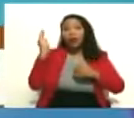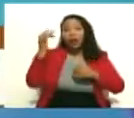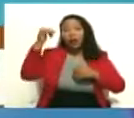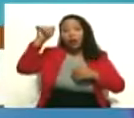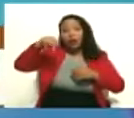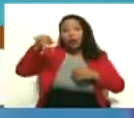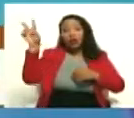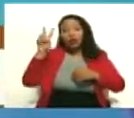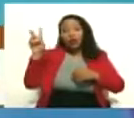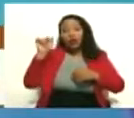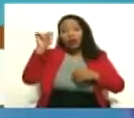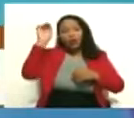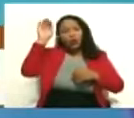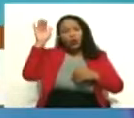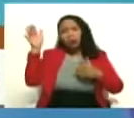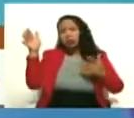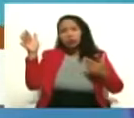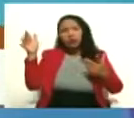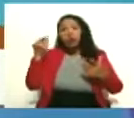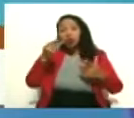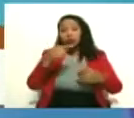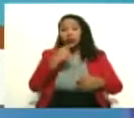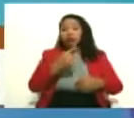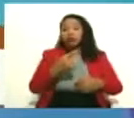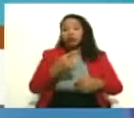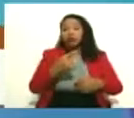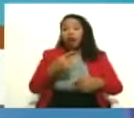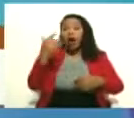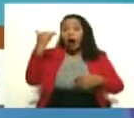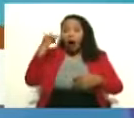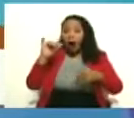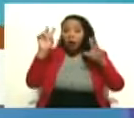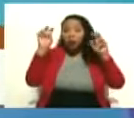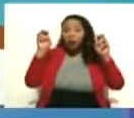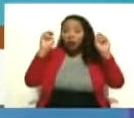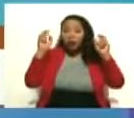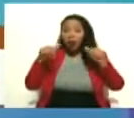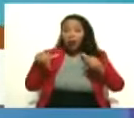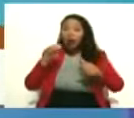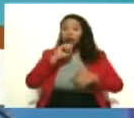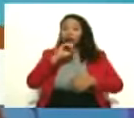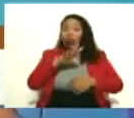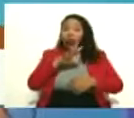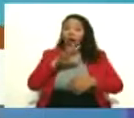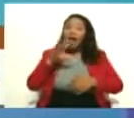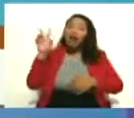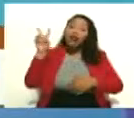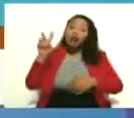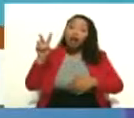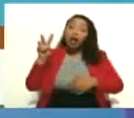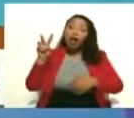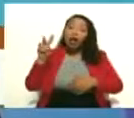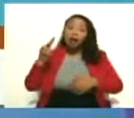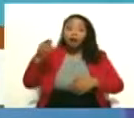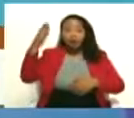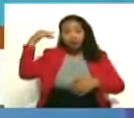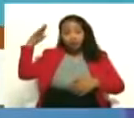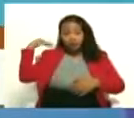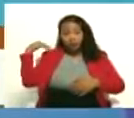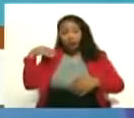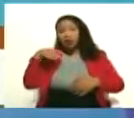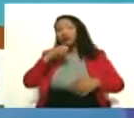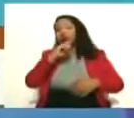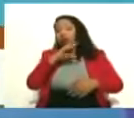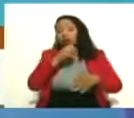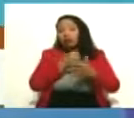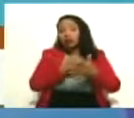Y es un futuro que, como tú lo decías, escribe una nueva página en nuestra historia. En nuestras batallas por la independencia, en nuestras